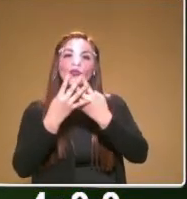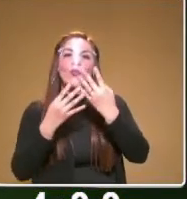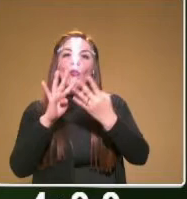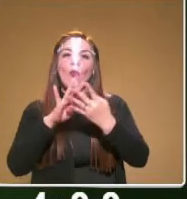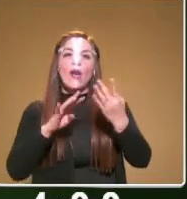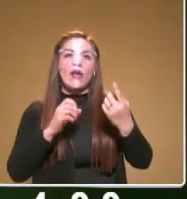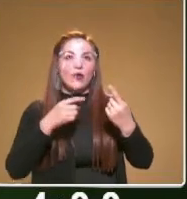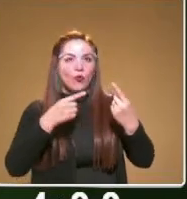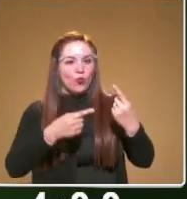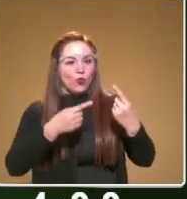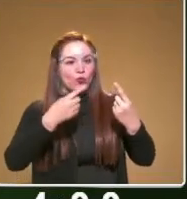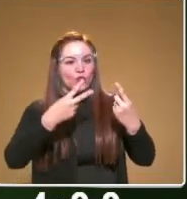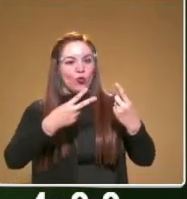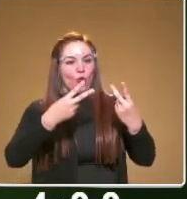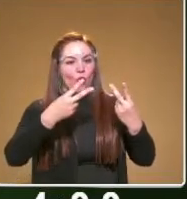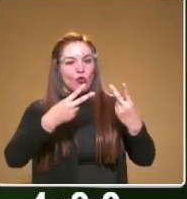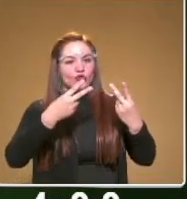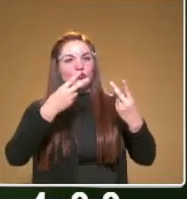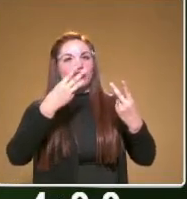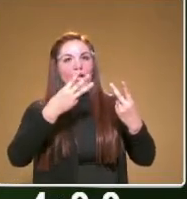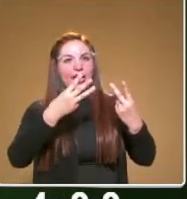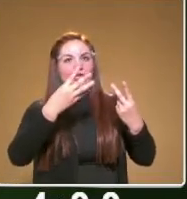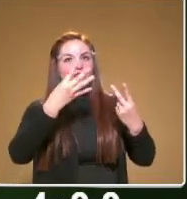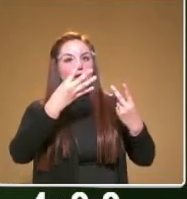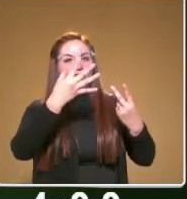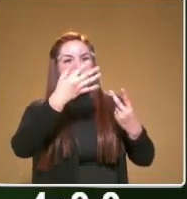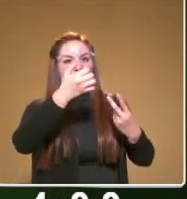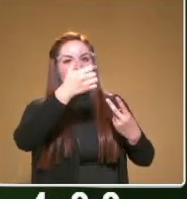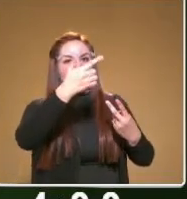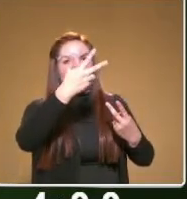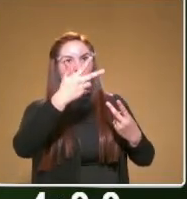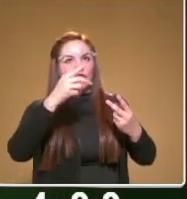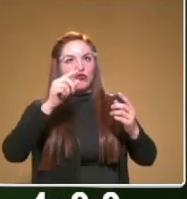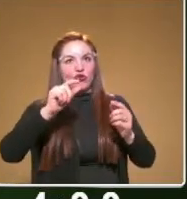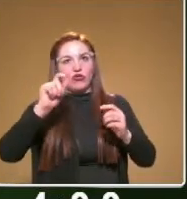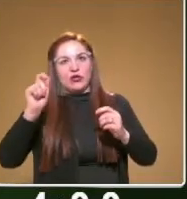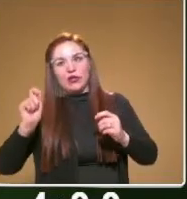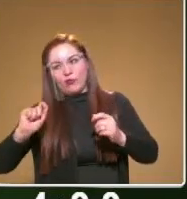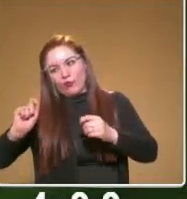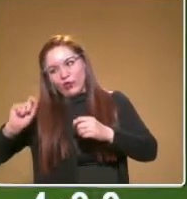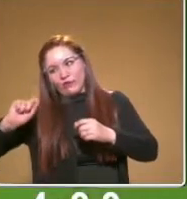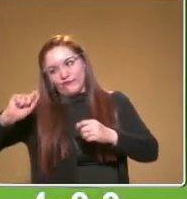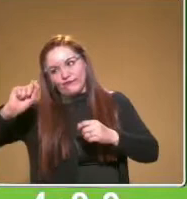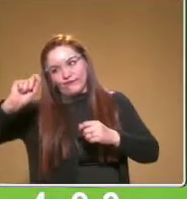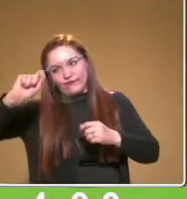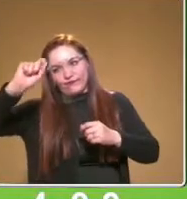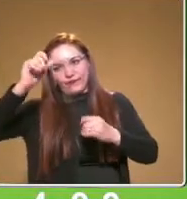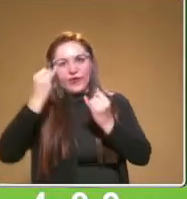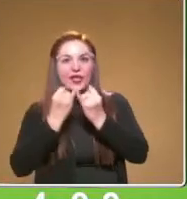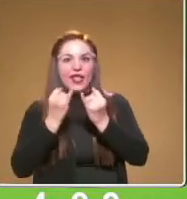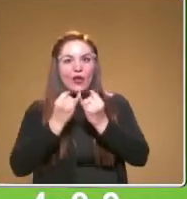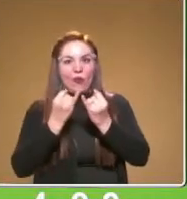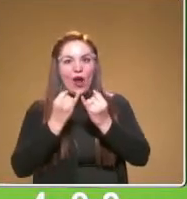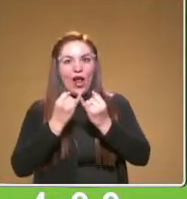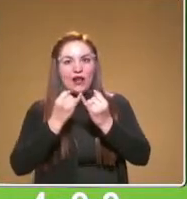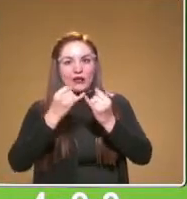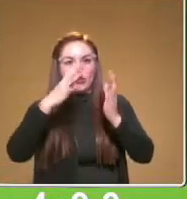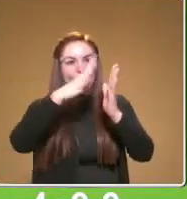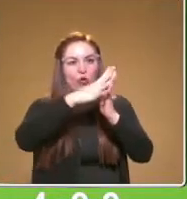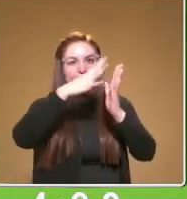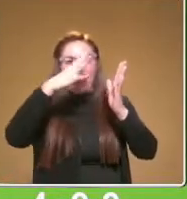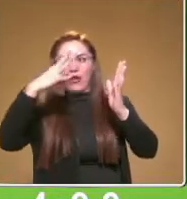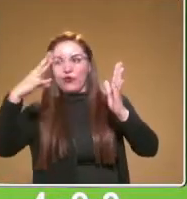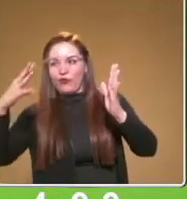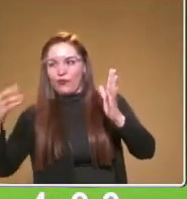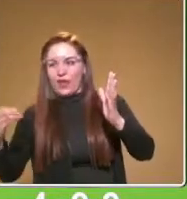1, 2, 3, 4, 5, 6, 7. Okay, tengo que dibujar. Entonces, a los niños que están en casa, maestra, por eso les dijimos que si podían conseguir una libreta o cuadriculada, porque ustedes,